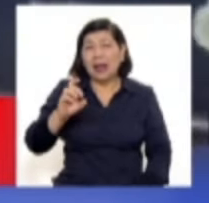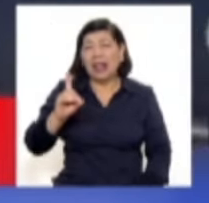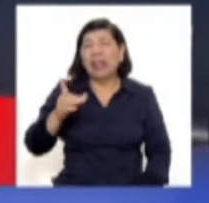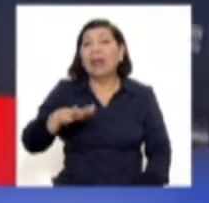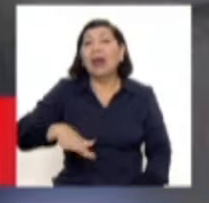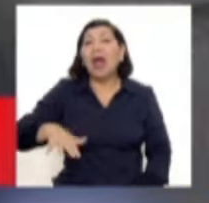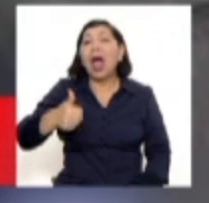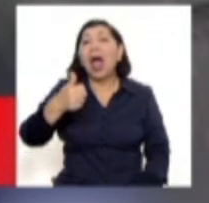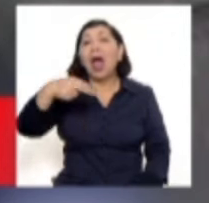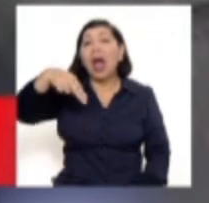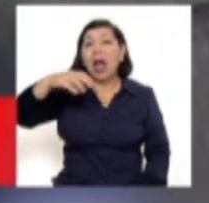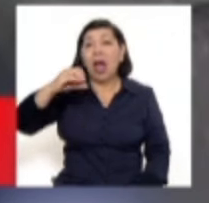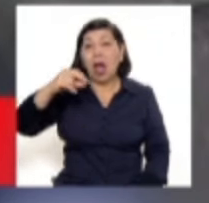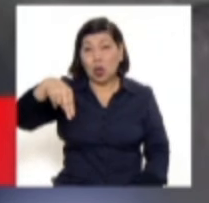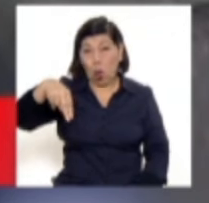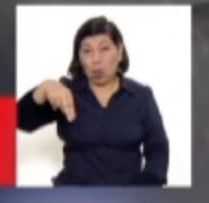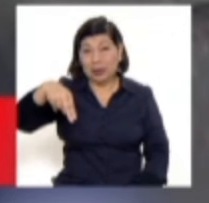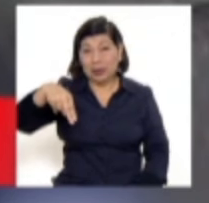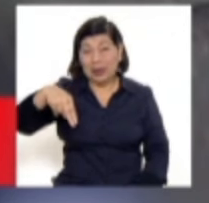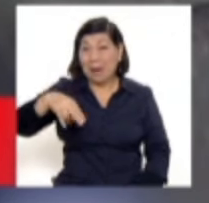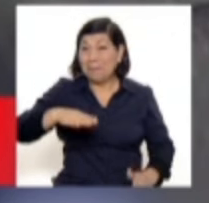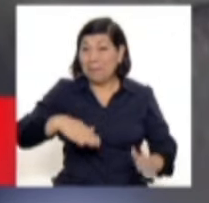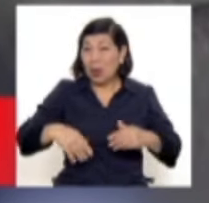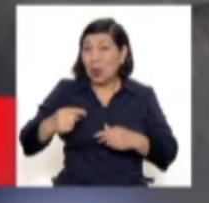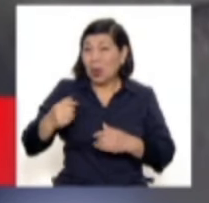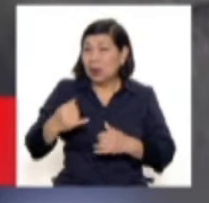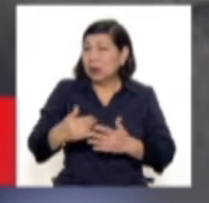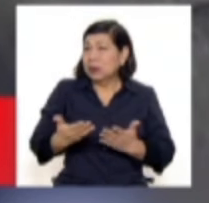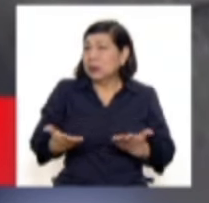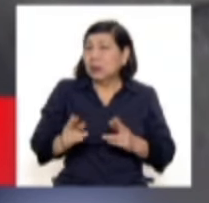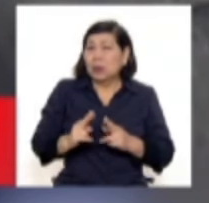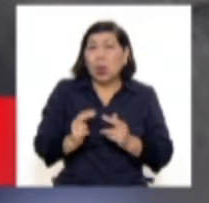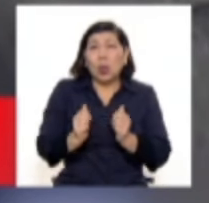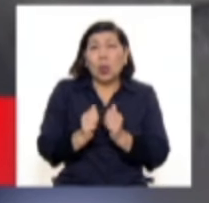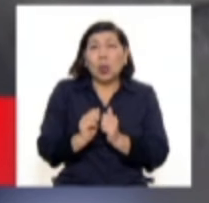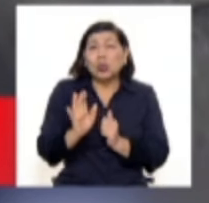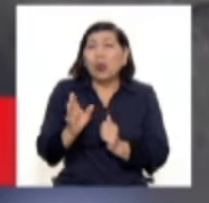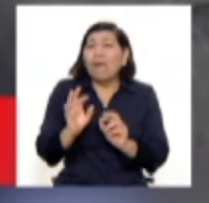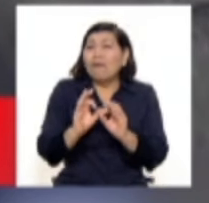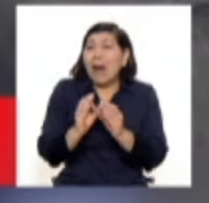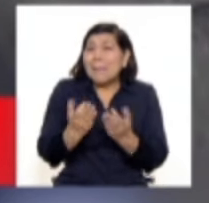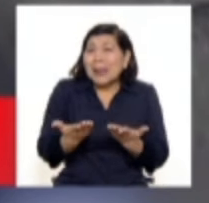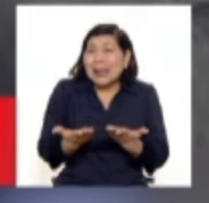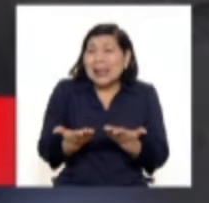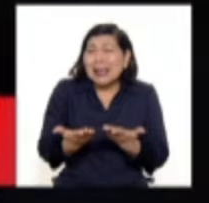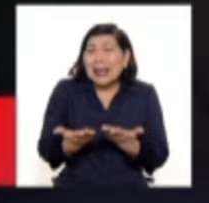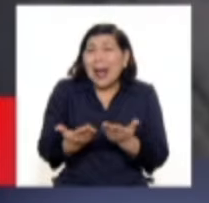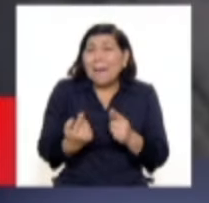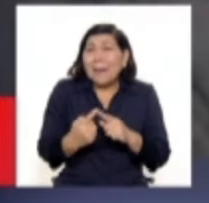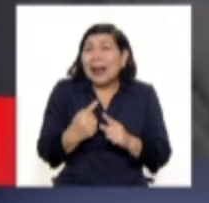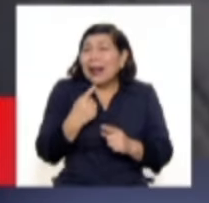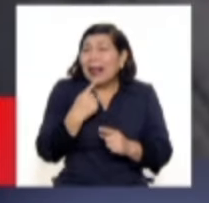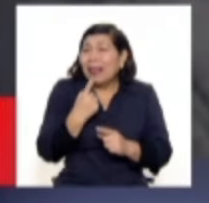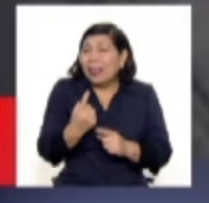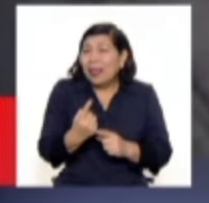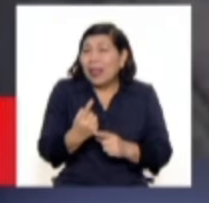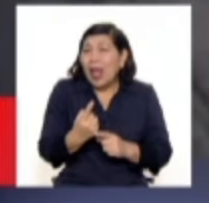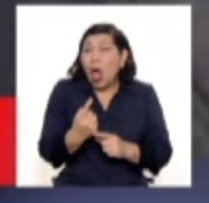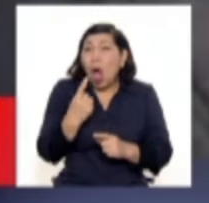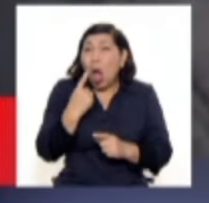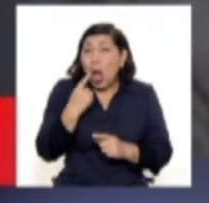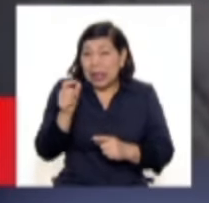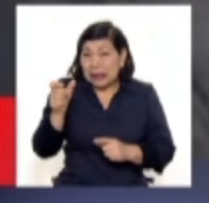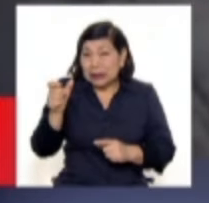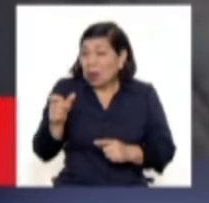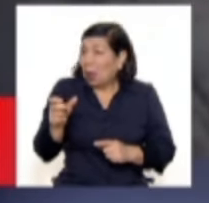en el distrito de Ancón, sin pensar que era la última reunión con sus seres queridos. Familiares indican que Román